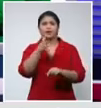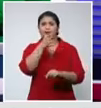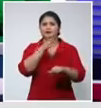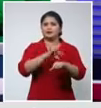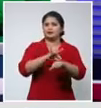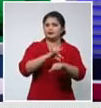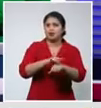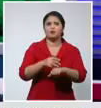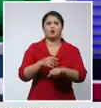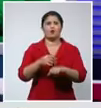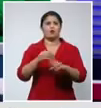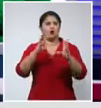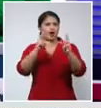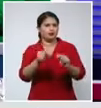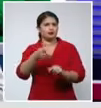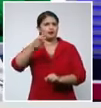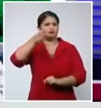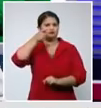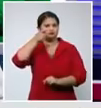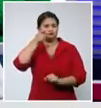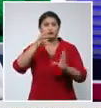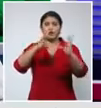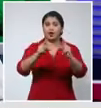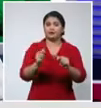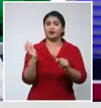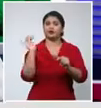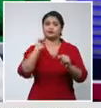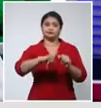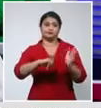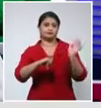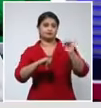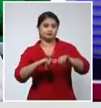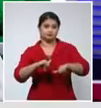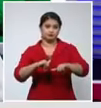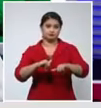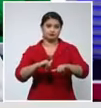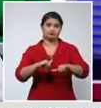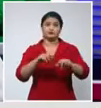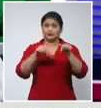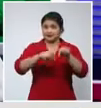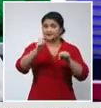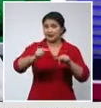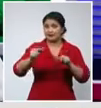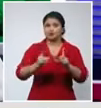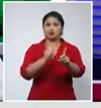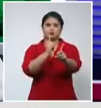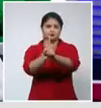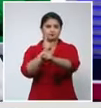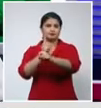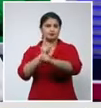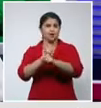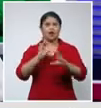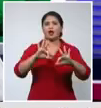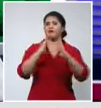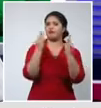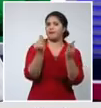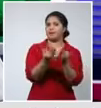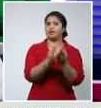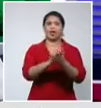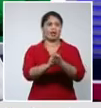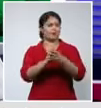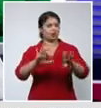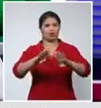viajeros y el seguimiento de los viajeros y de los contactos. Esto permitió el diagnóstico en el día de